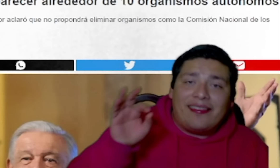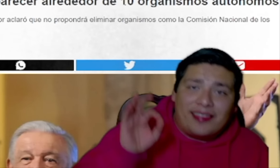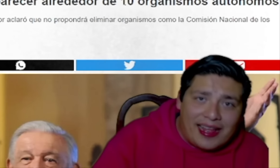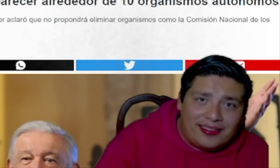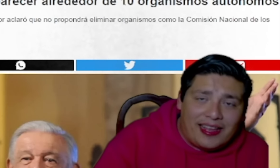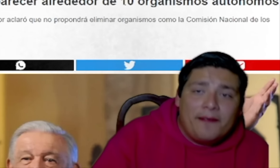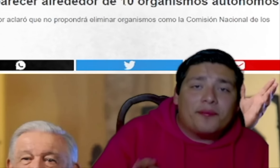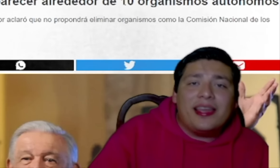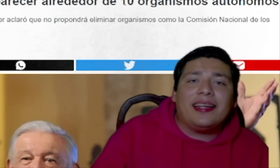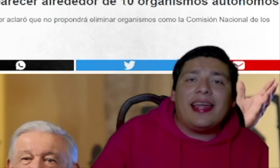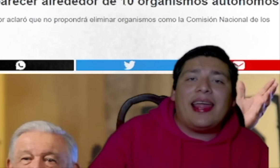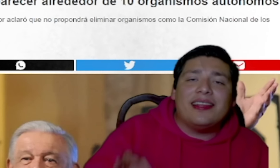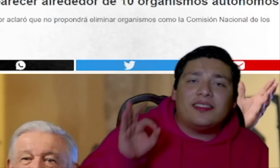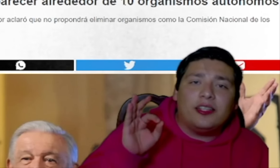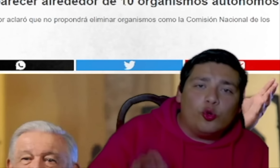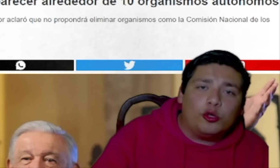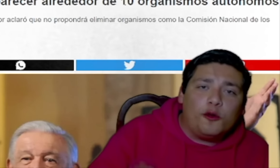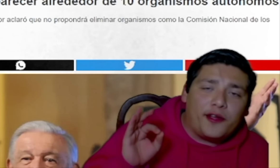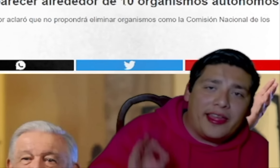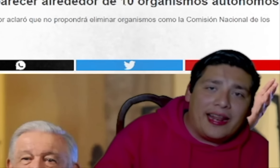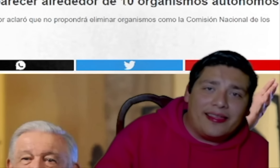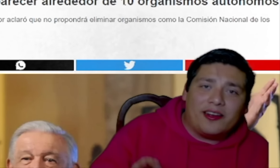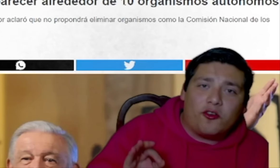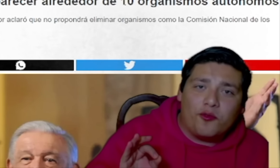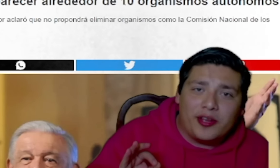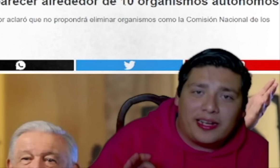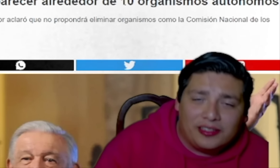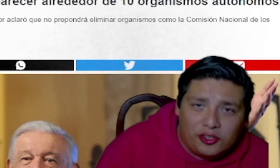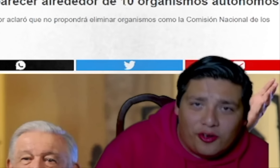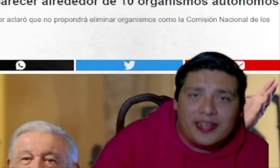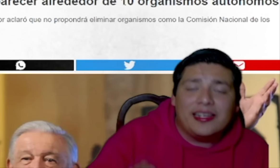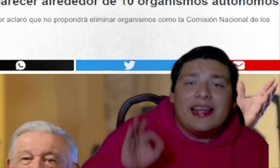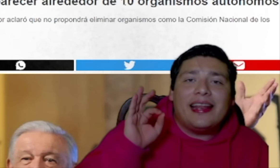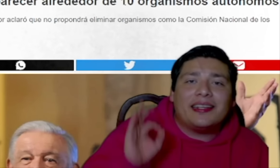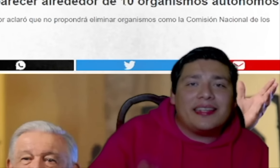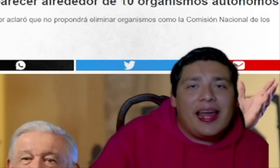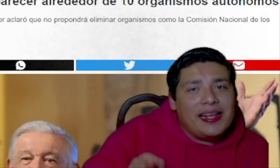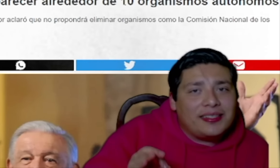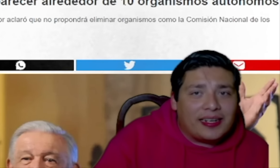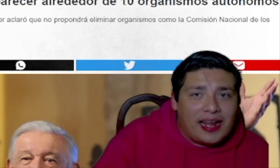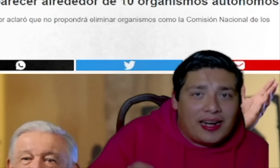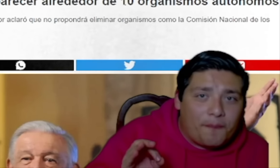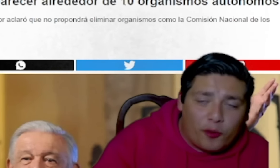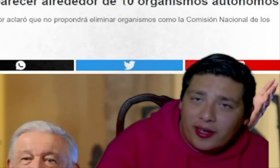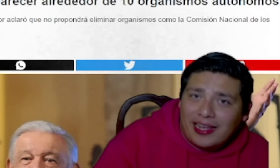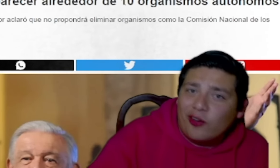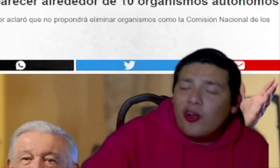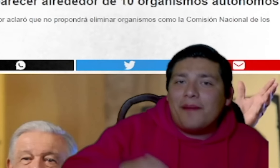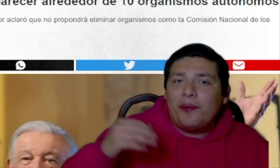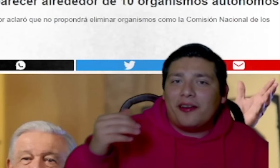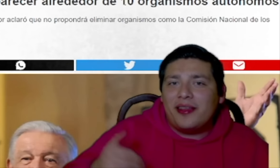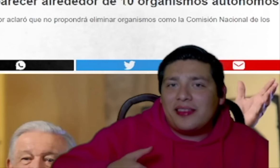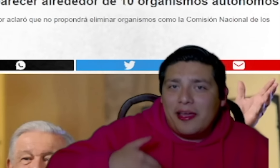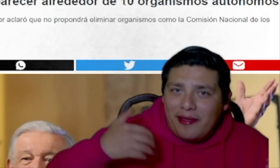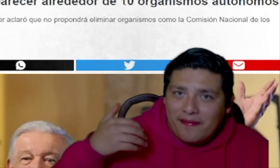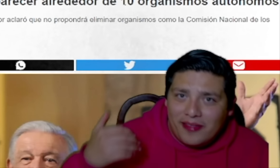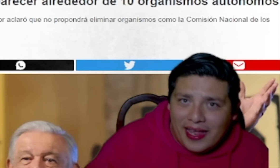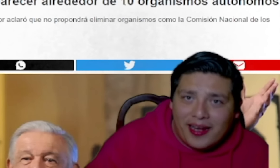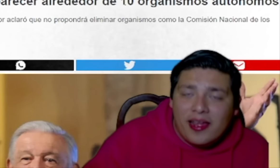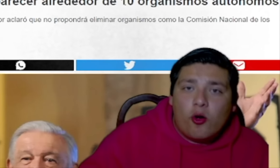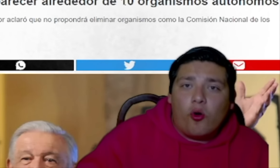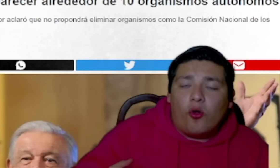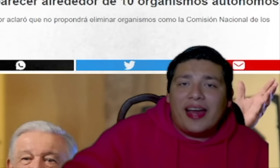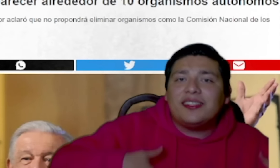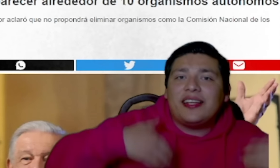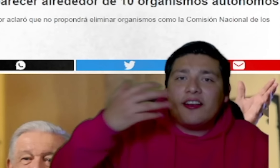sí, se trata de que el Instituto Federal de Comunicaciones le quiere cerrar la puerta, no le permite